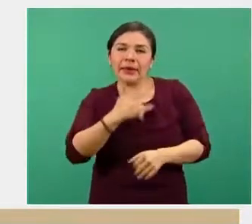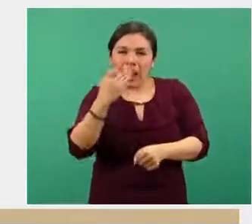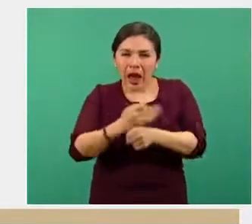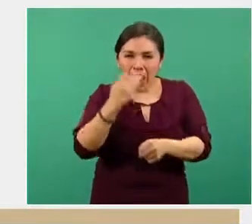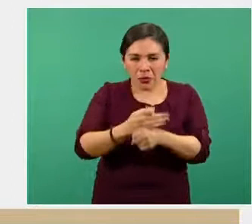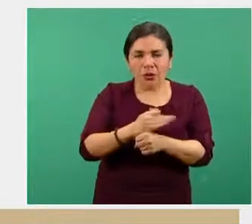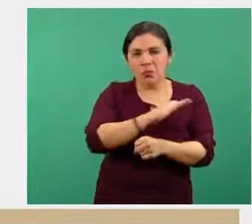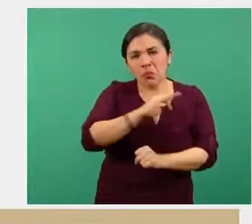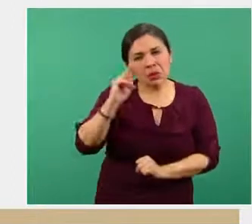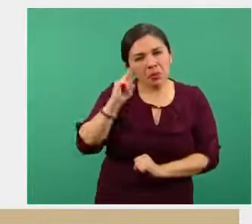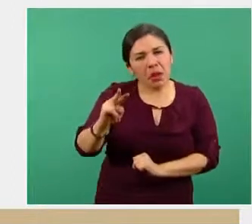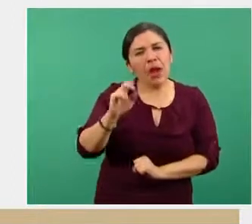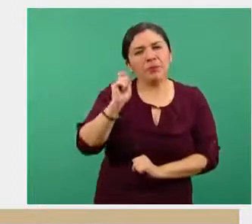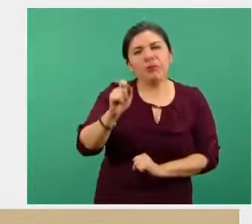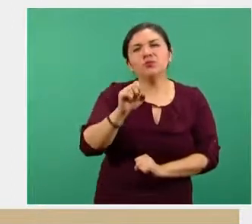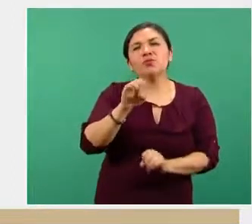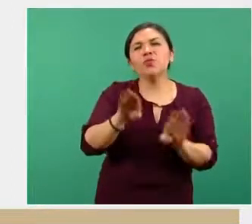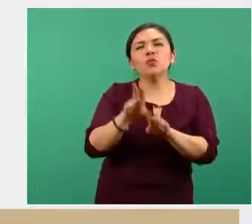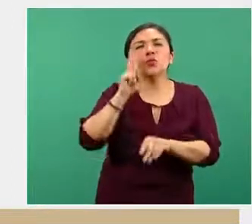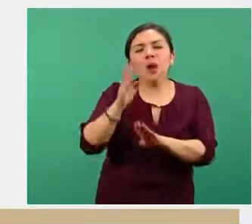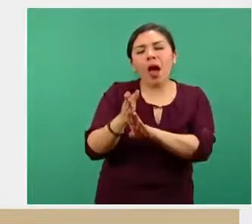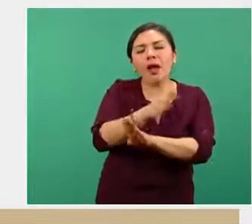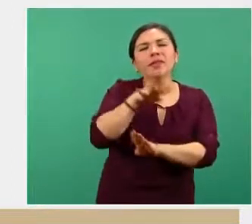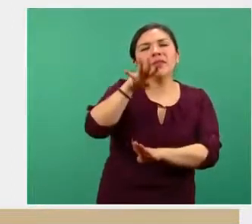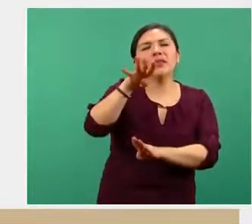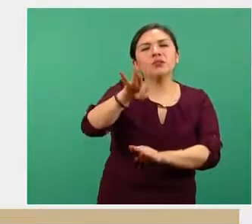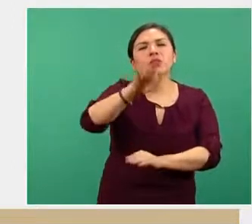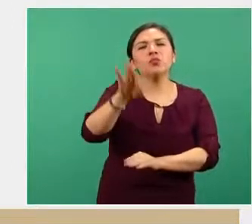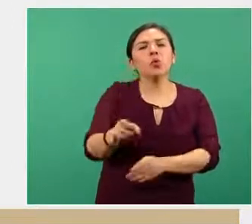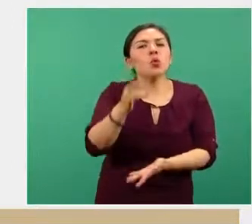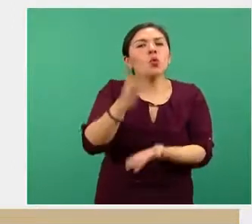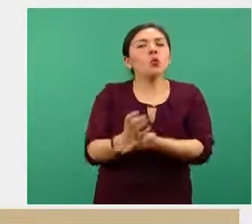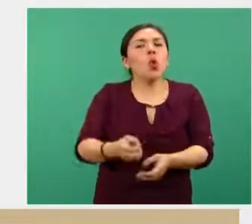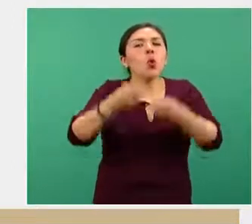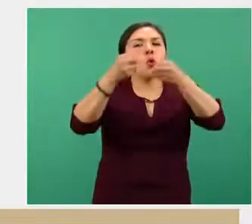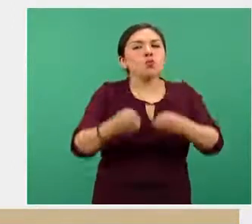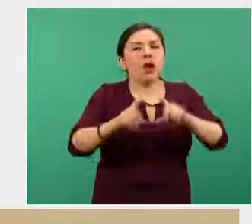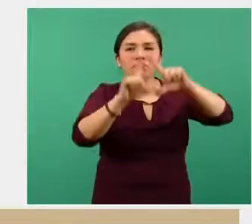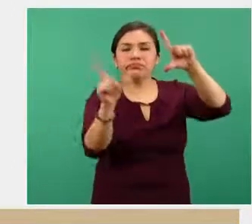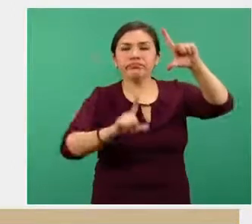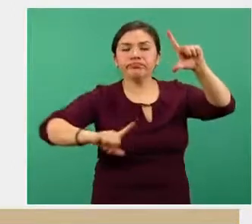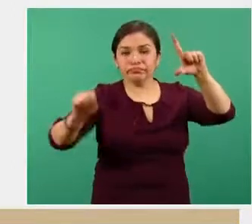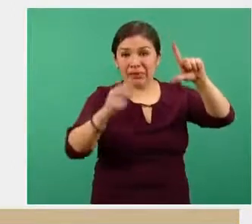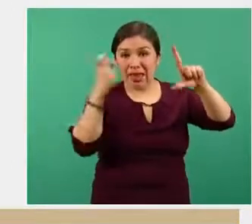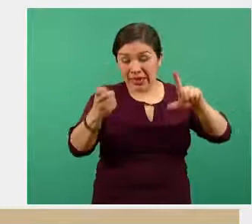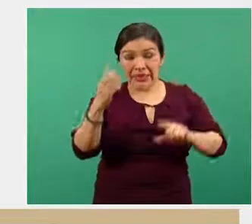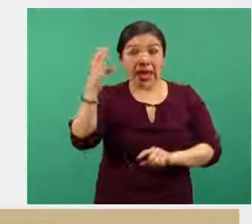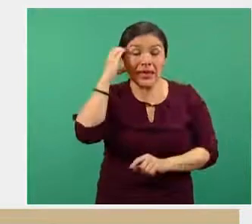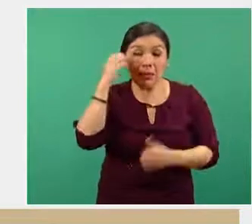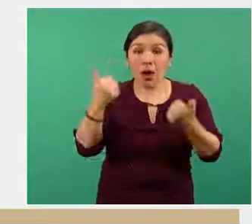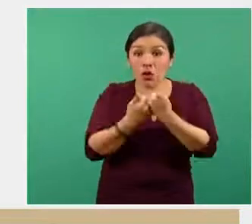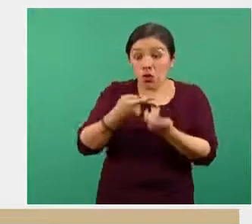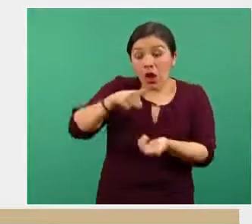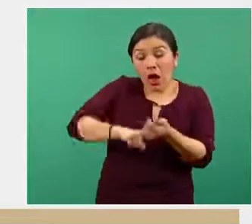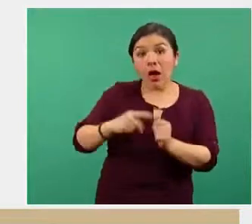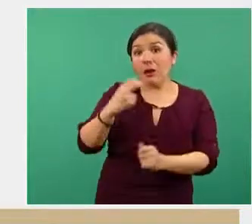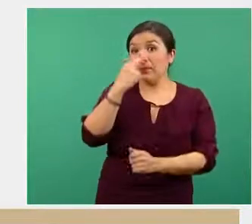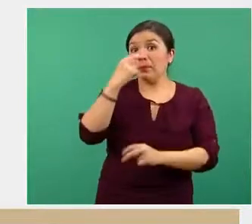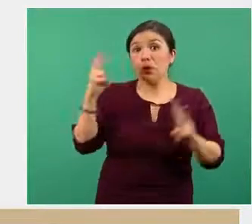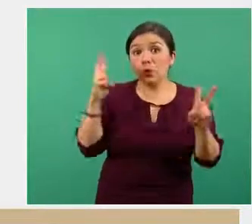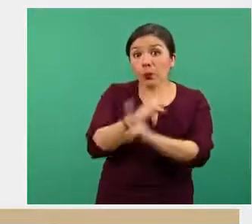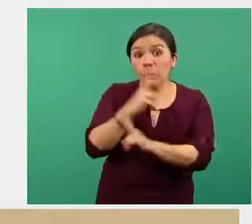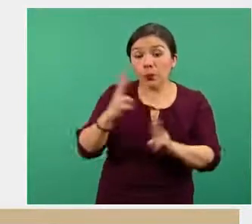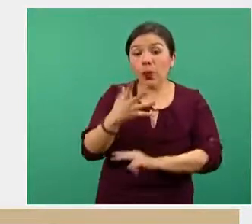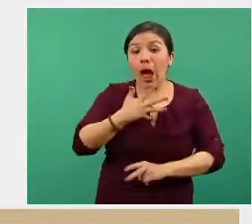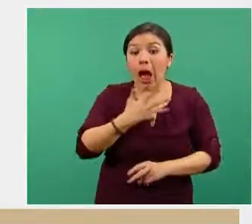la disminución que ya veíamos de un 19% de solo ocupación a nivel nacional. Aquí las camas con ventilador, la ocupación